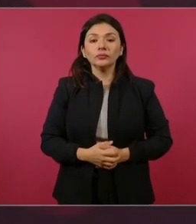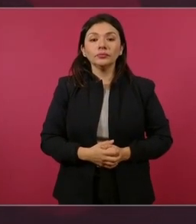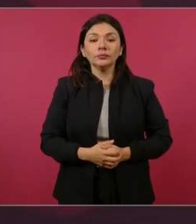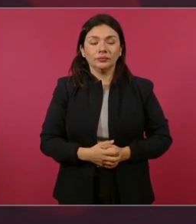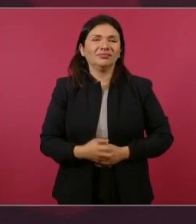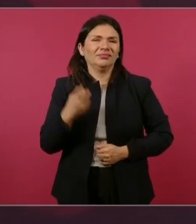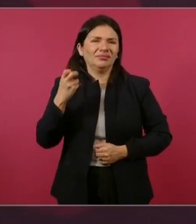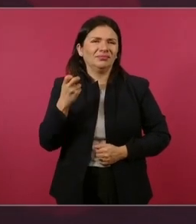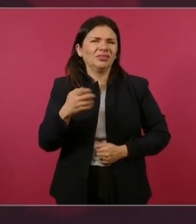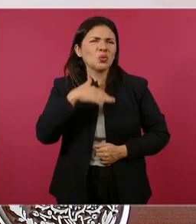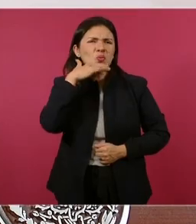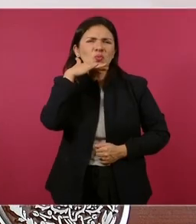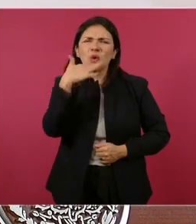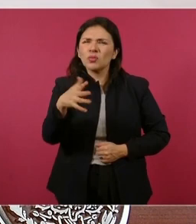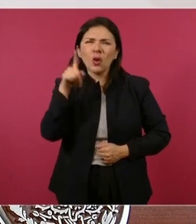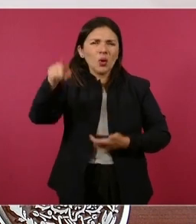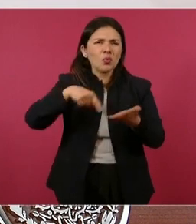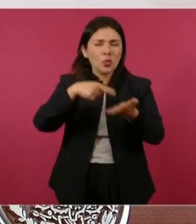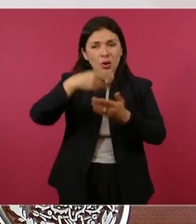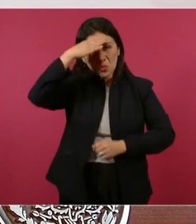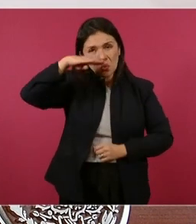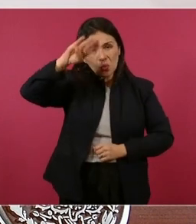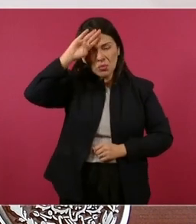sobre esa corrupción en Cuba.